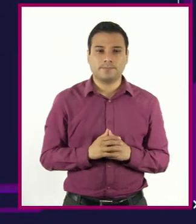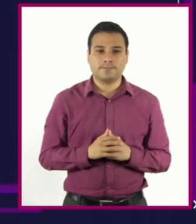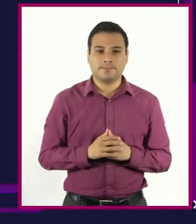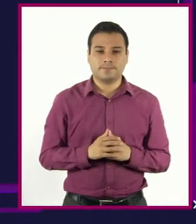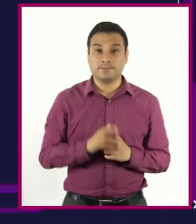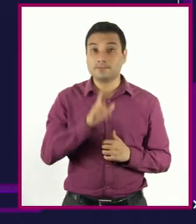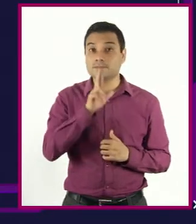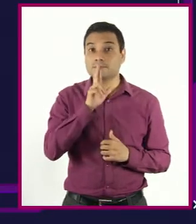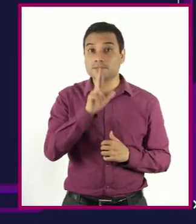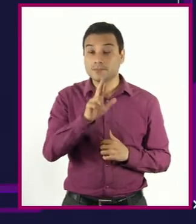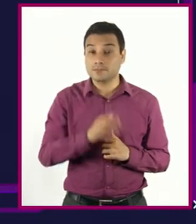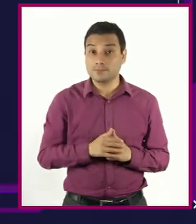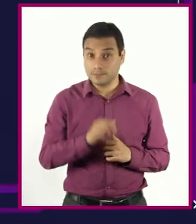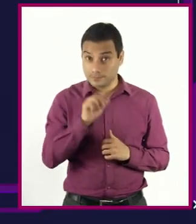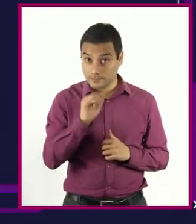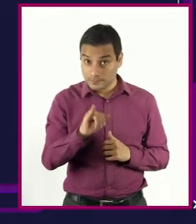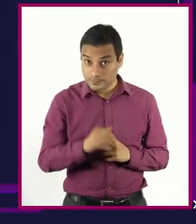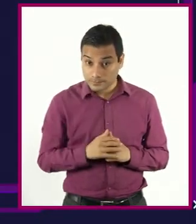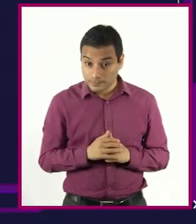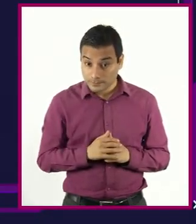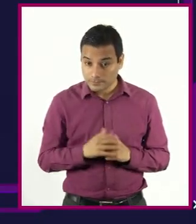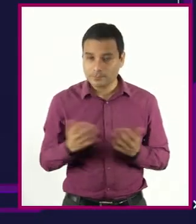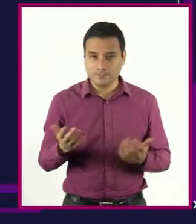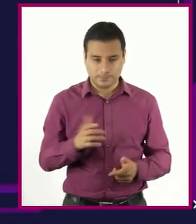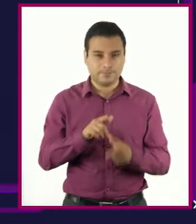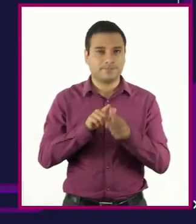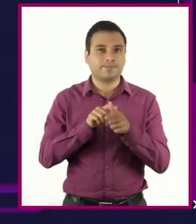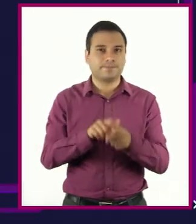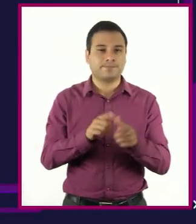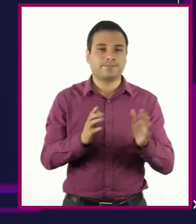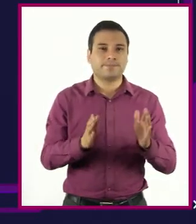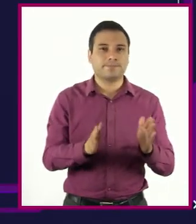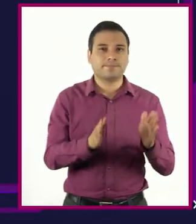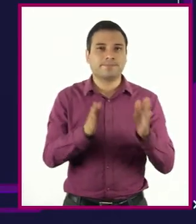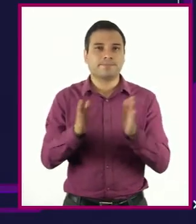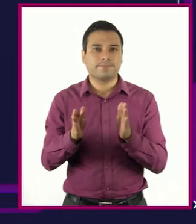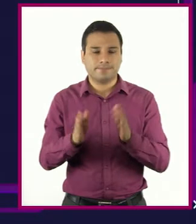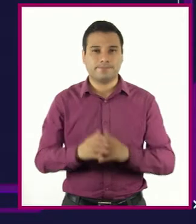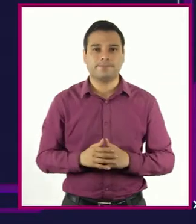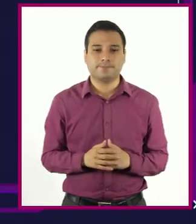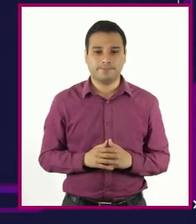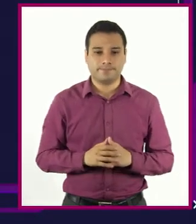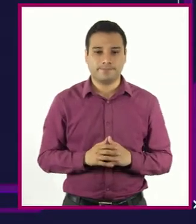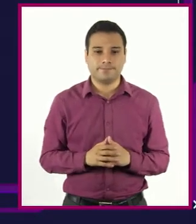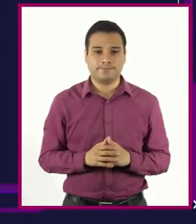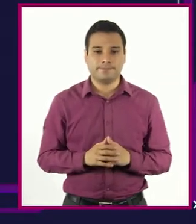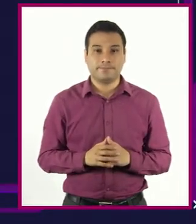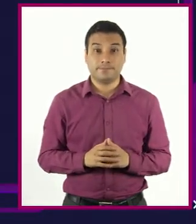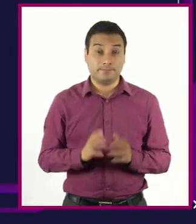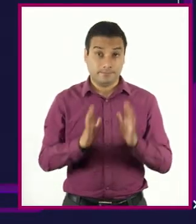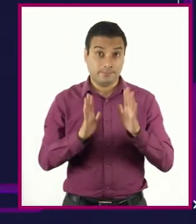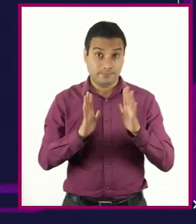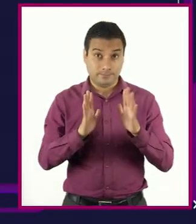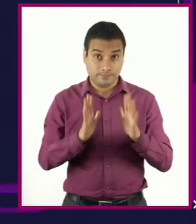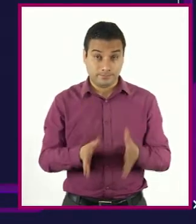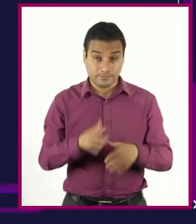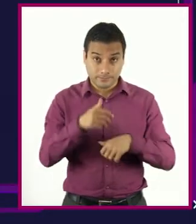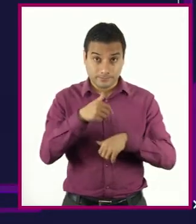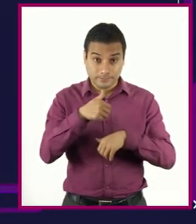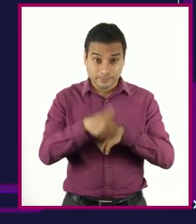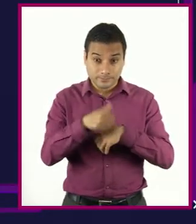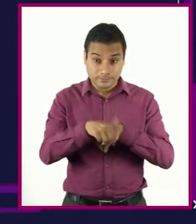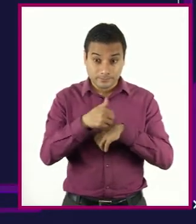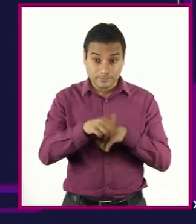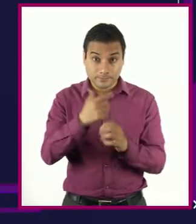Si la respuesta es sí, se continúa con la siguiente toma de decisión. En ella, la pregunta que